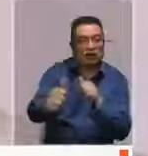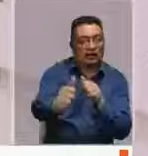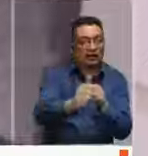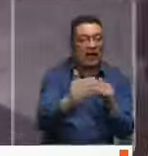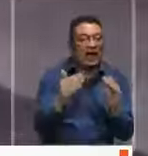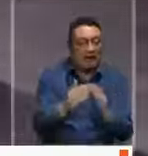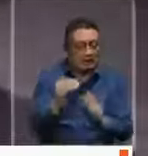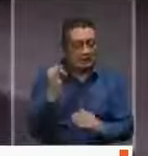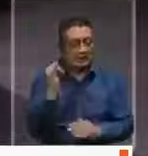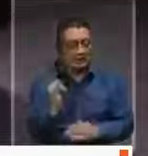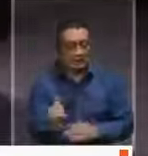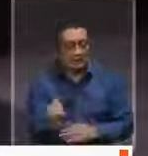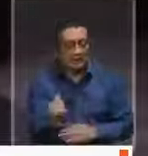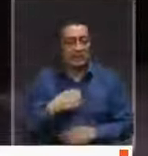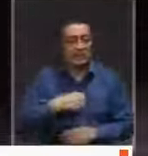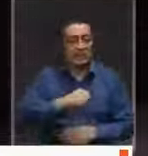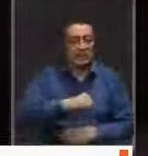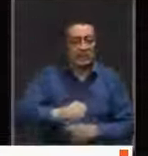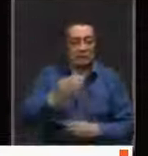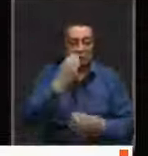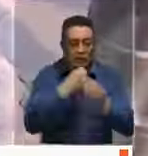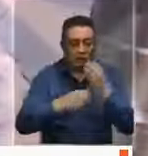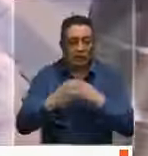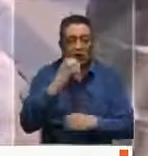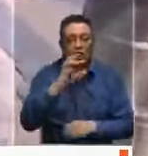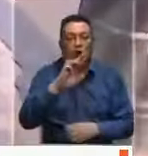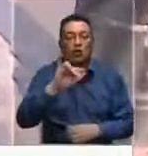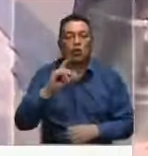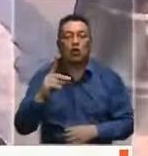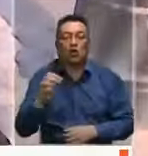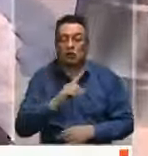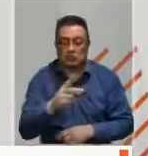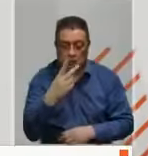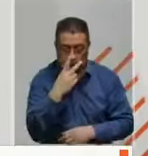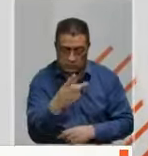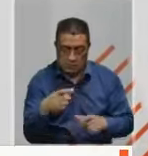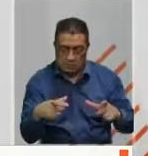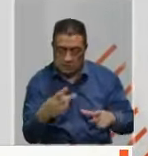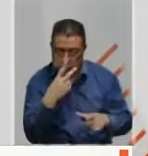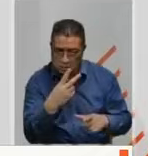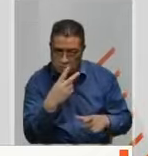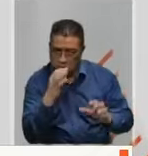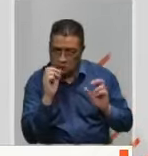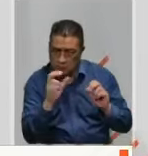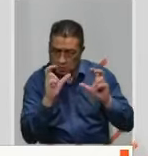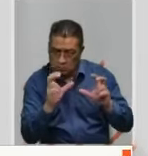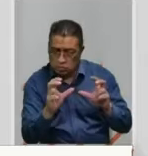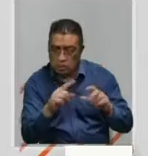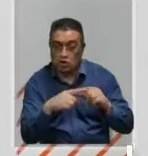casa. Evitar comprar comida cruda. Observar bien el plato antes de ingerirlo. Todo